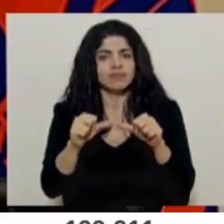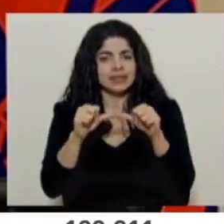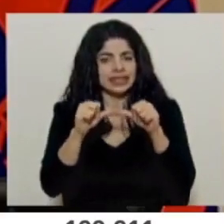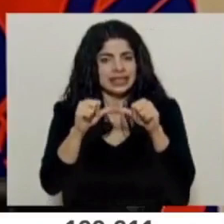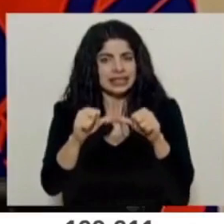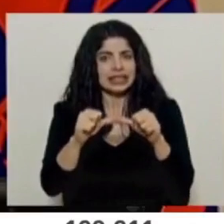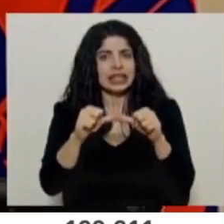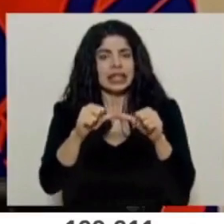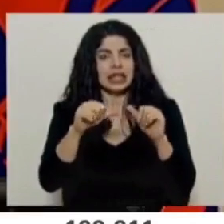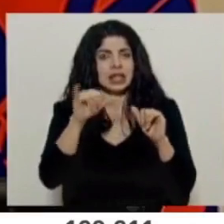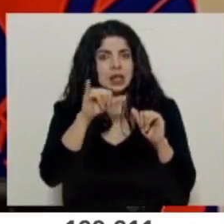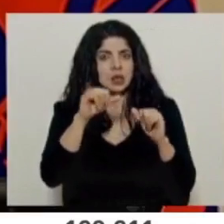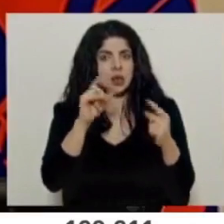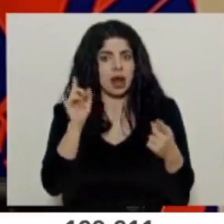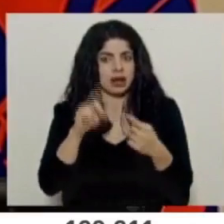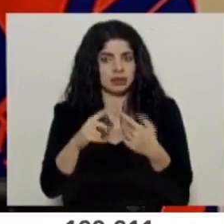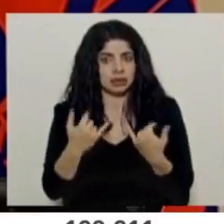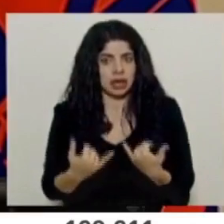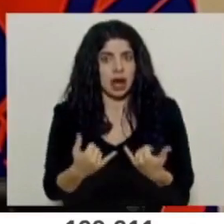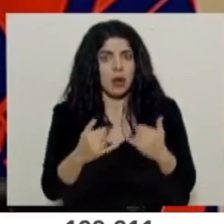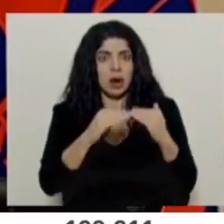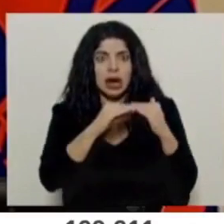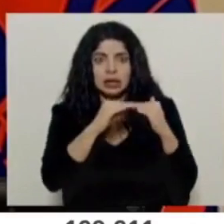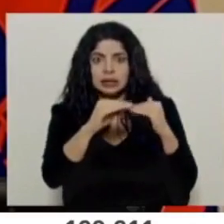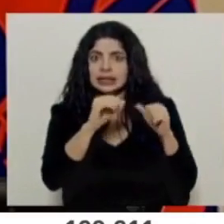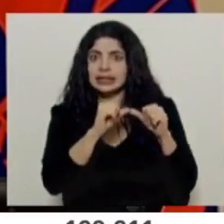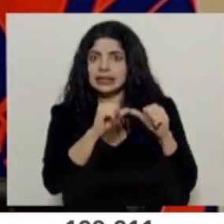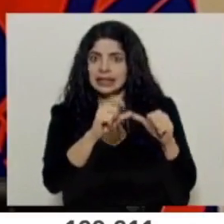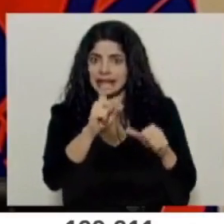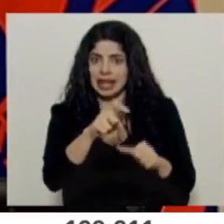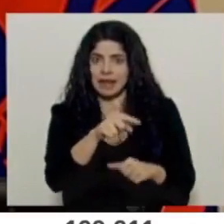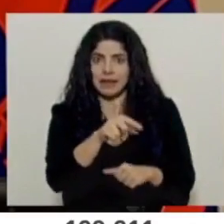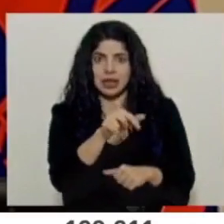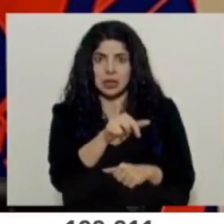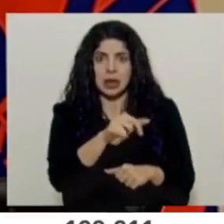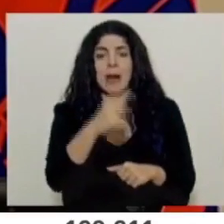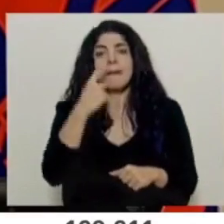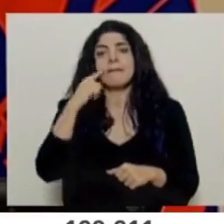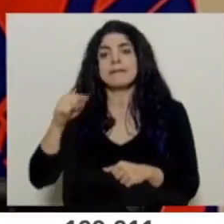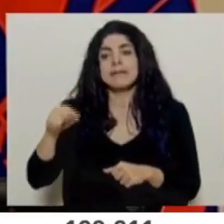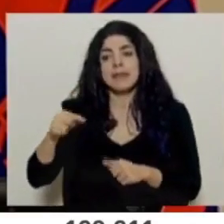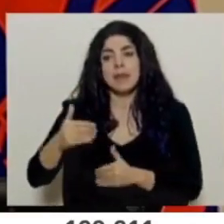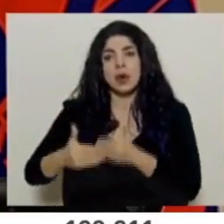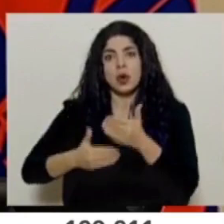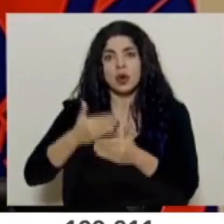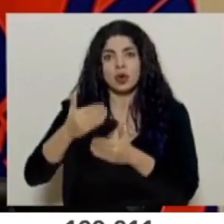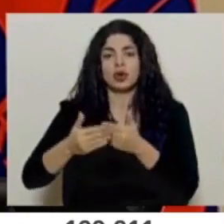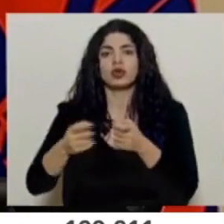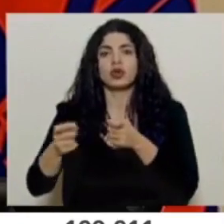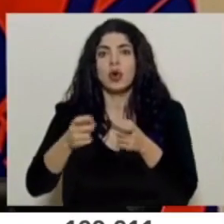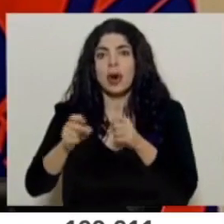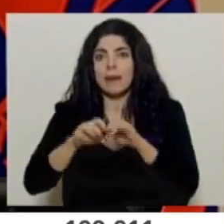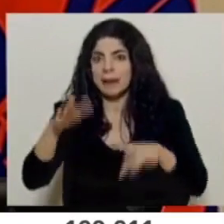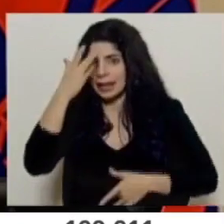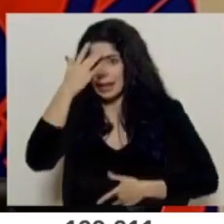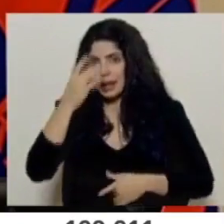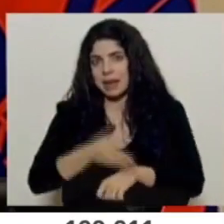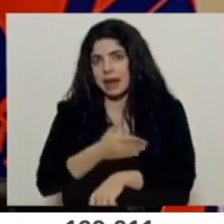mantener los estándares que estamos manteniendo y poder avanzar en este proceso de control de la